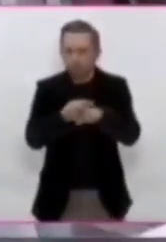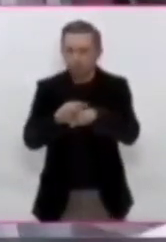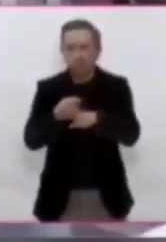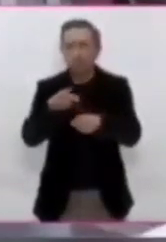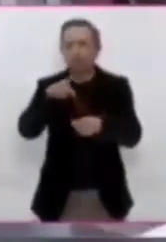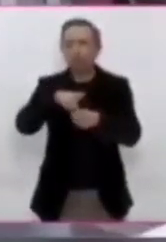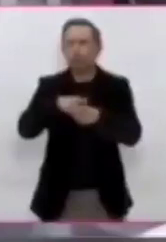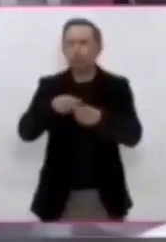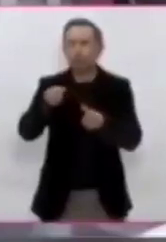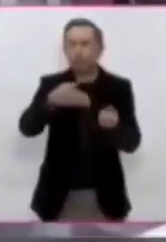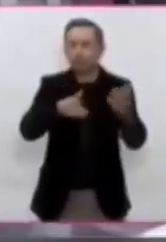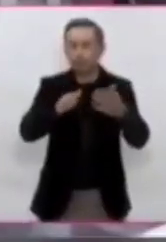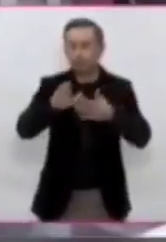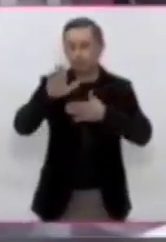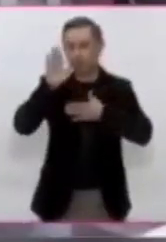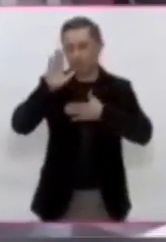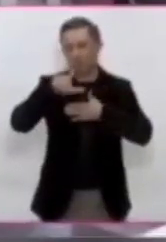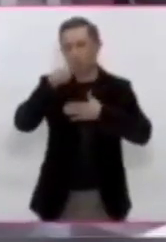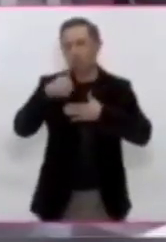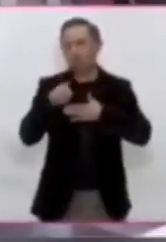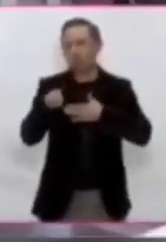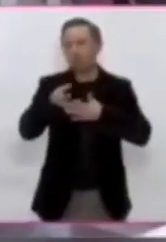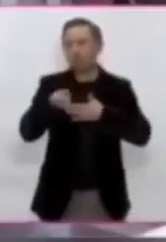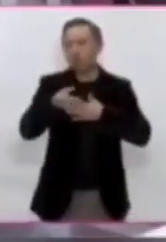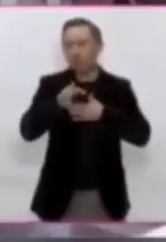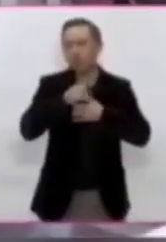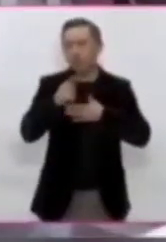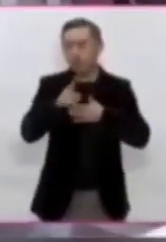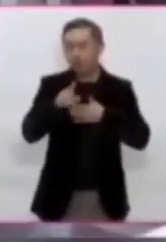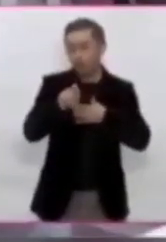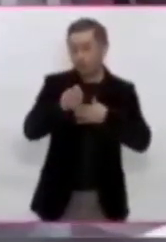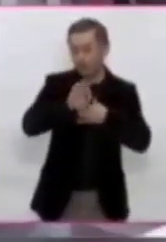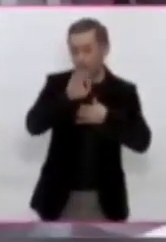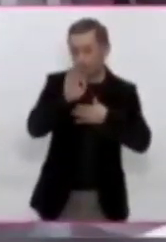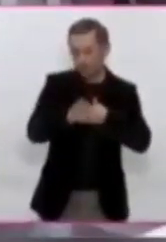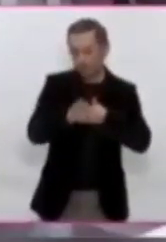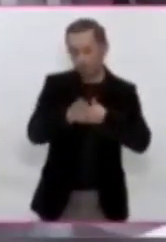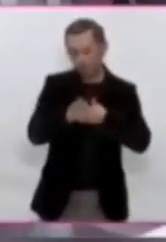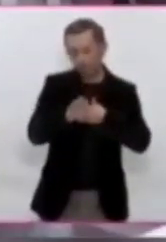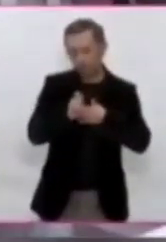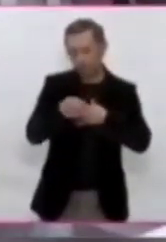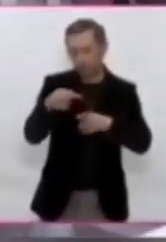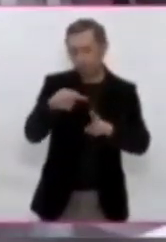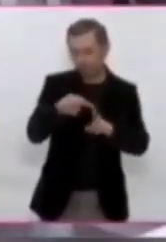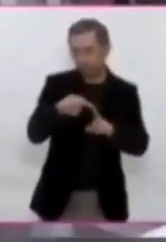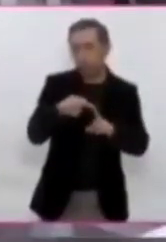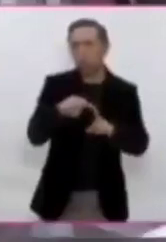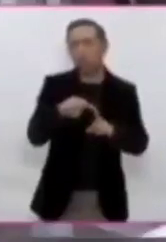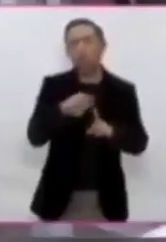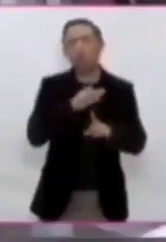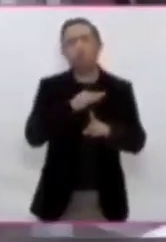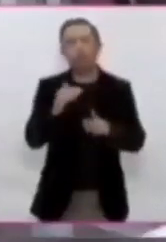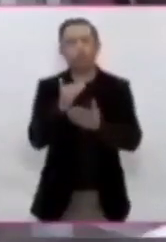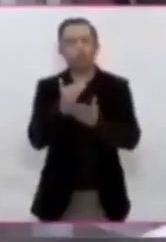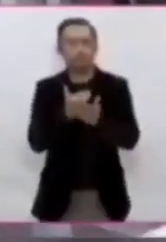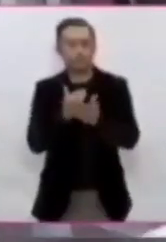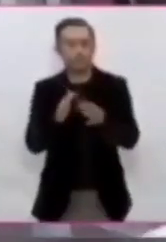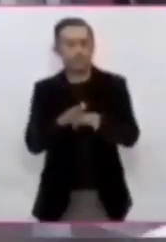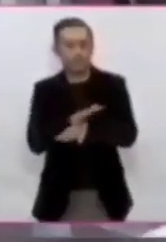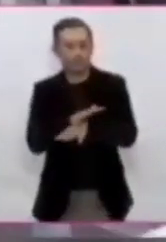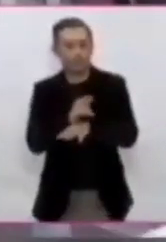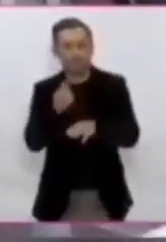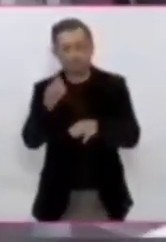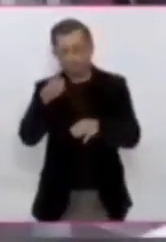dádivas o promesas de dádivas, el criterio debe de ser el 20% y que pueda ser modificado así en términos ya de